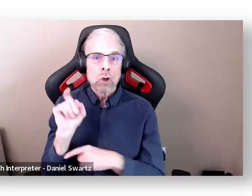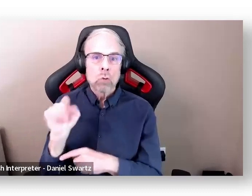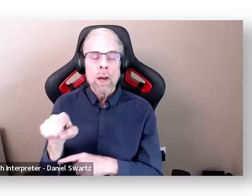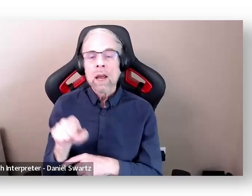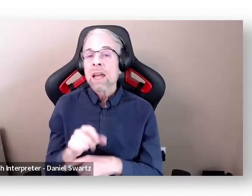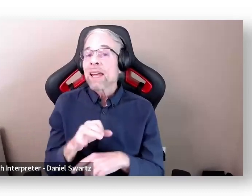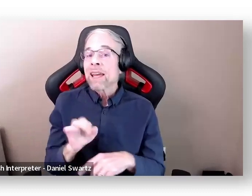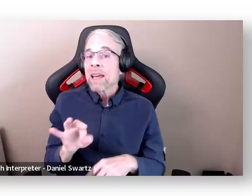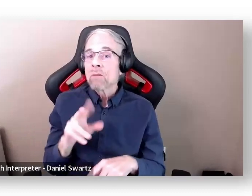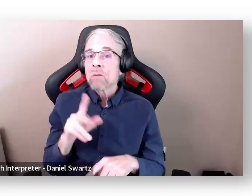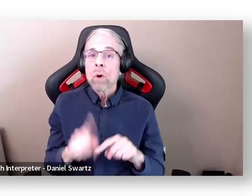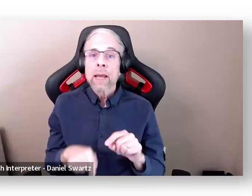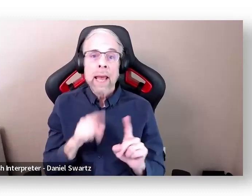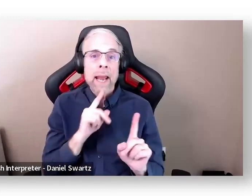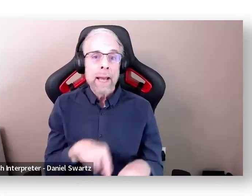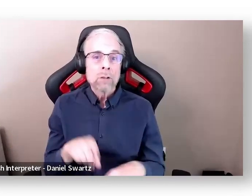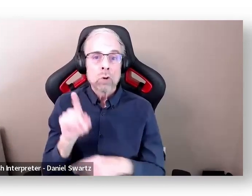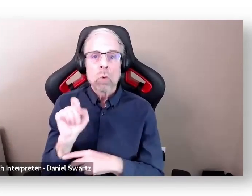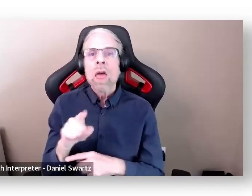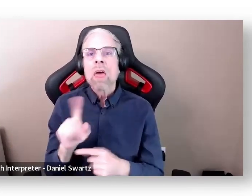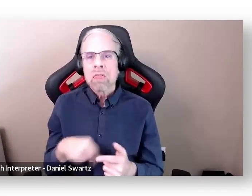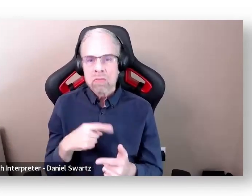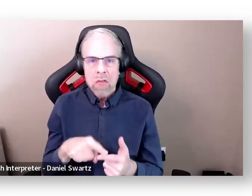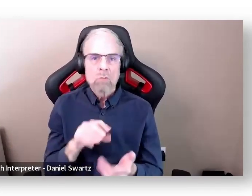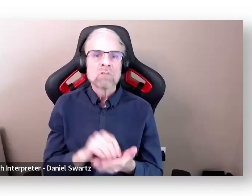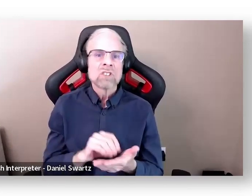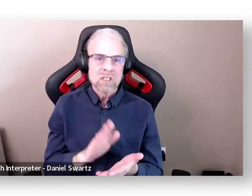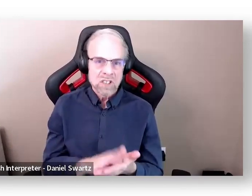Entonces, uno de nosotros 4 va a poder contestar la respuesta y si no,